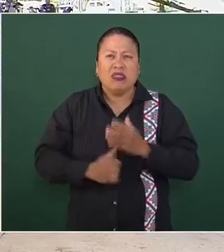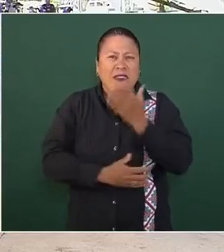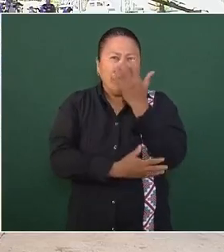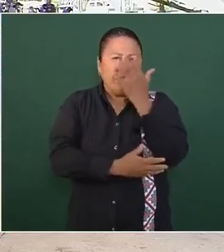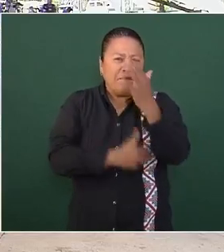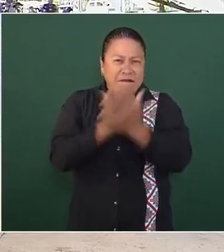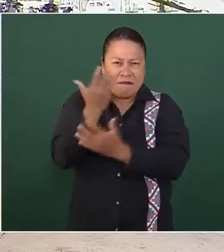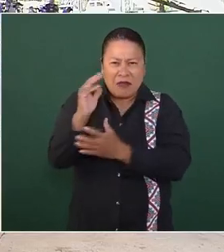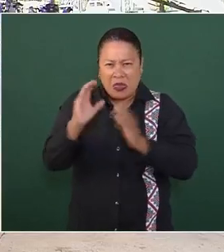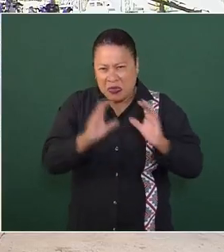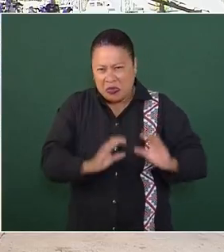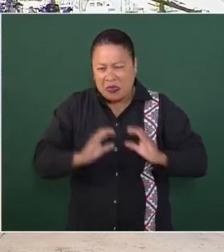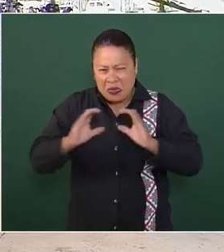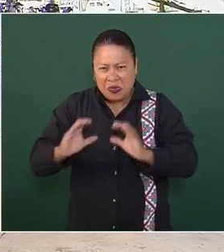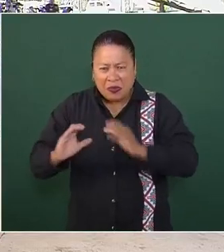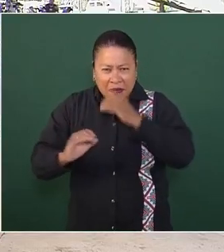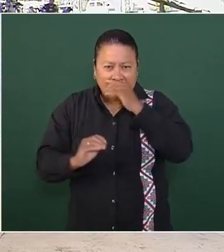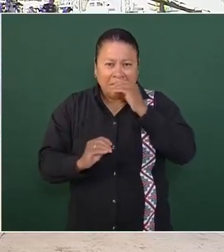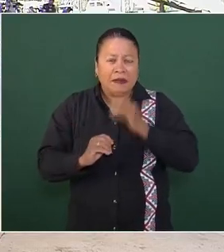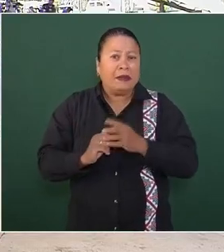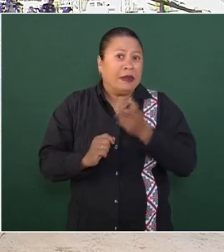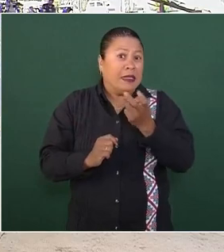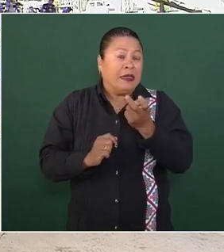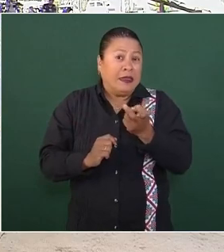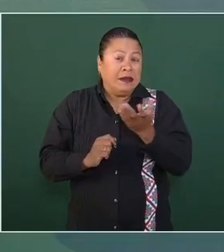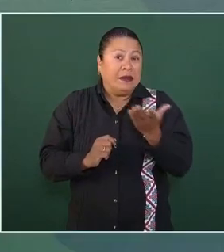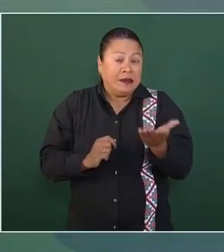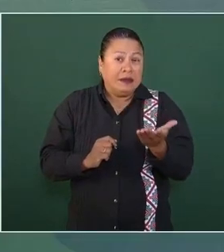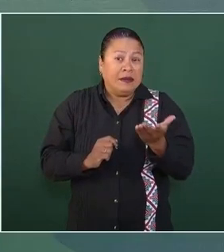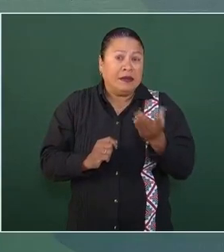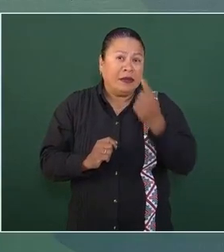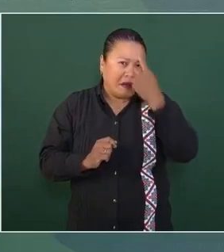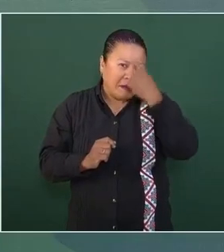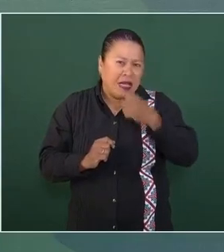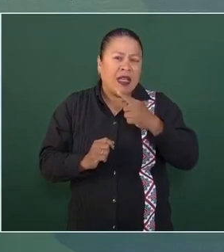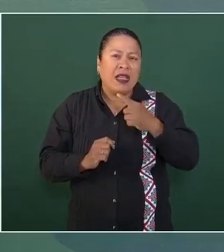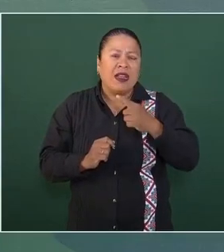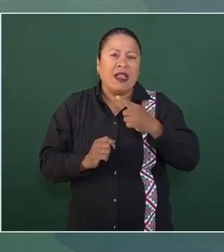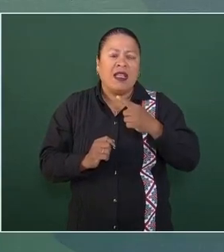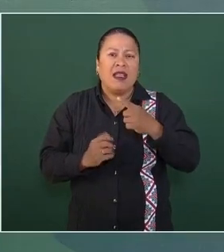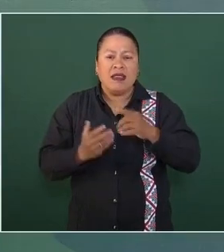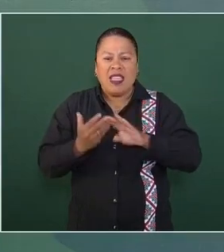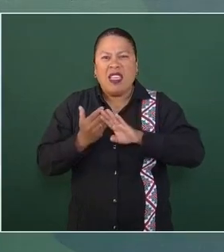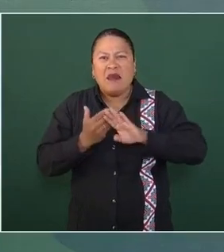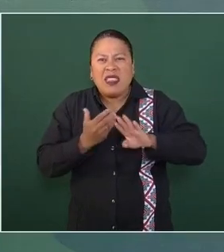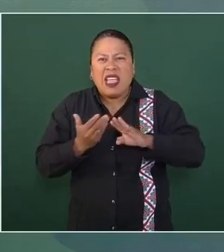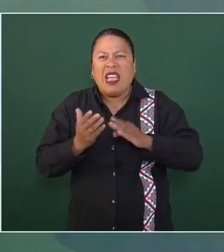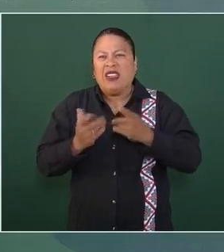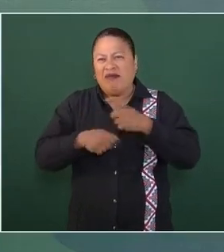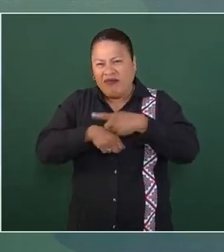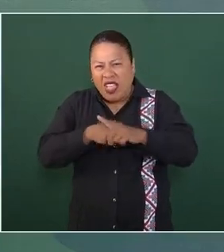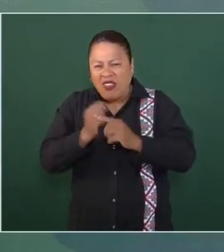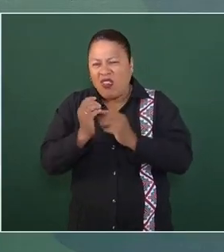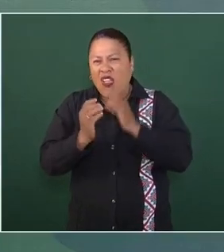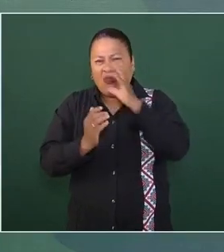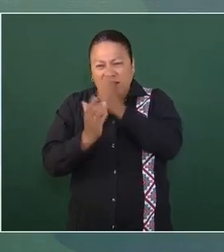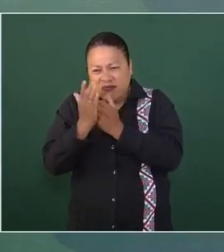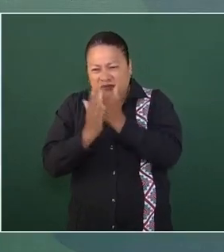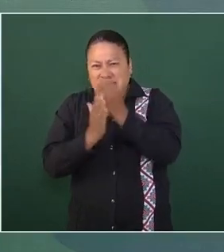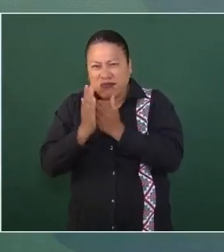de todo lo que se está haciendo para evitar el cambio climático entonces